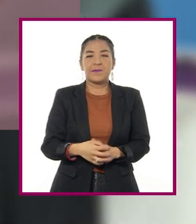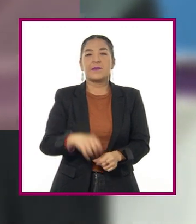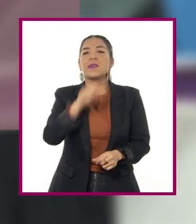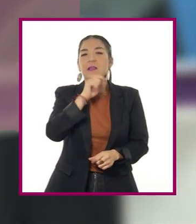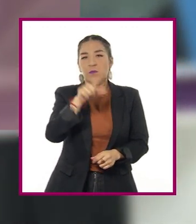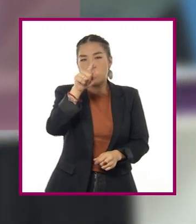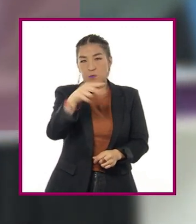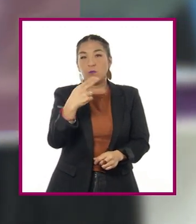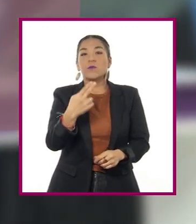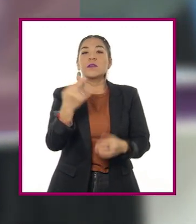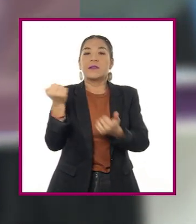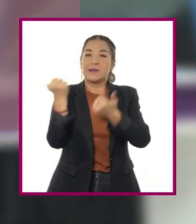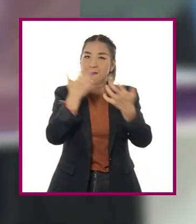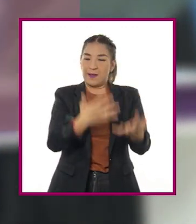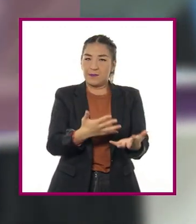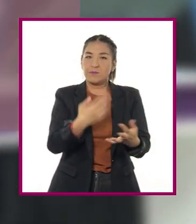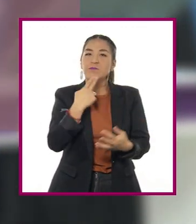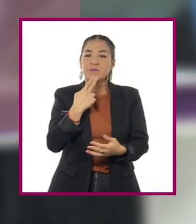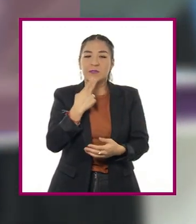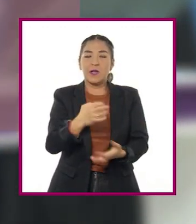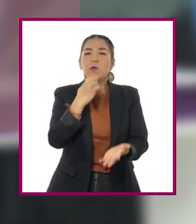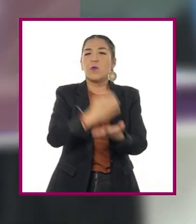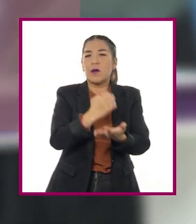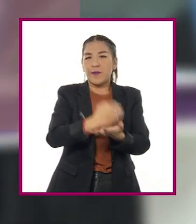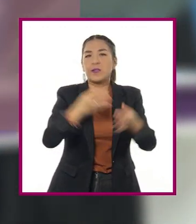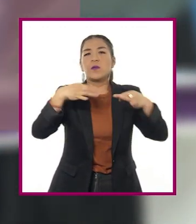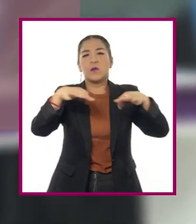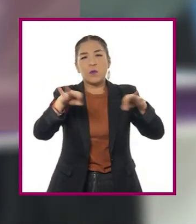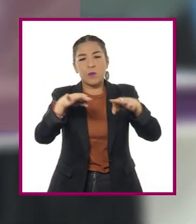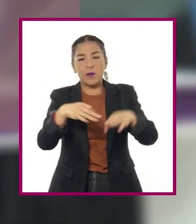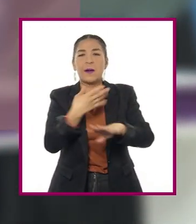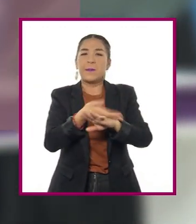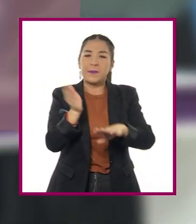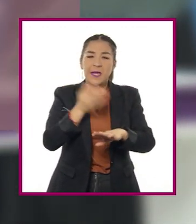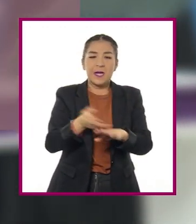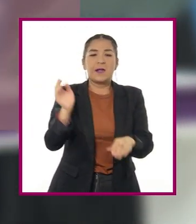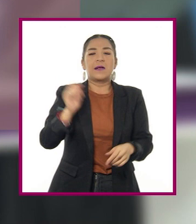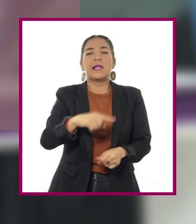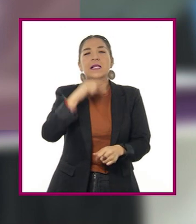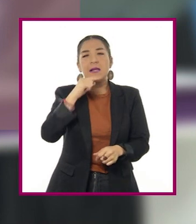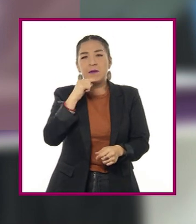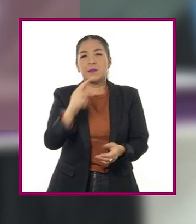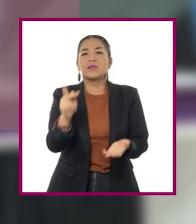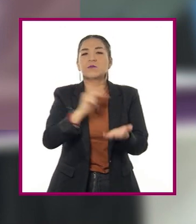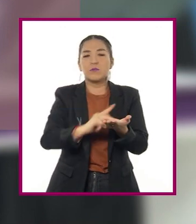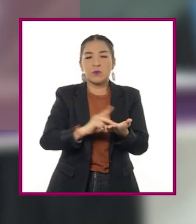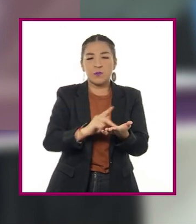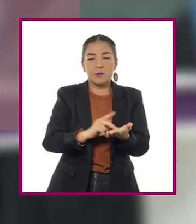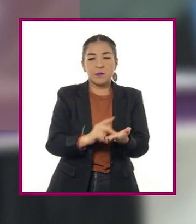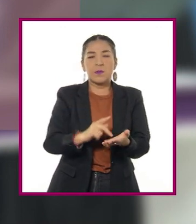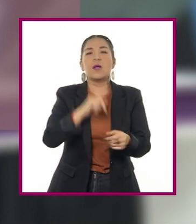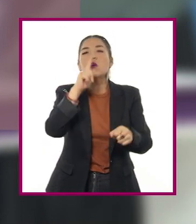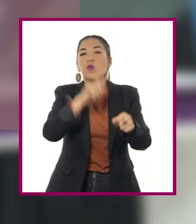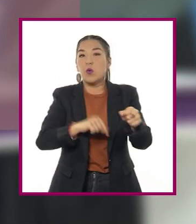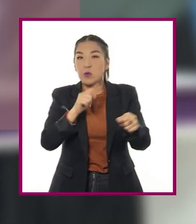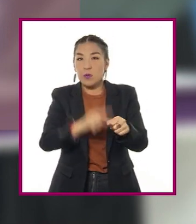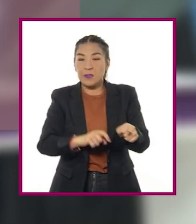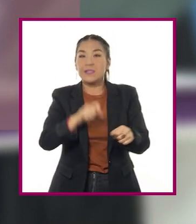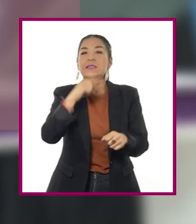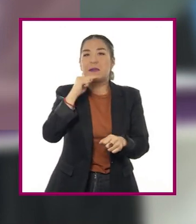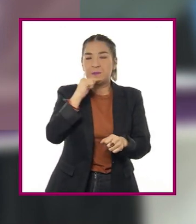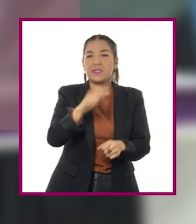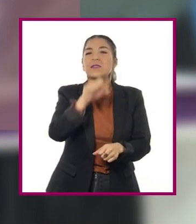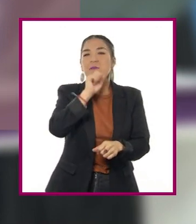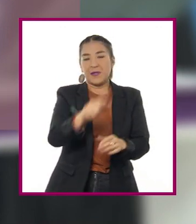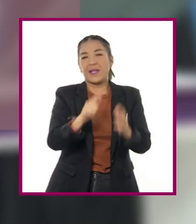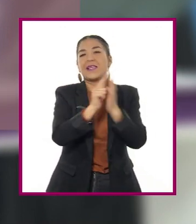su libro de texto, cuaderno u hojas blancas y de colores, así como lápiz o bolígrafo y colores